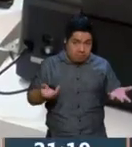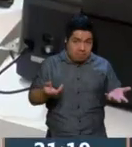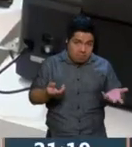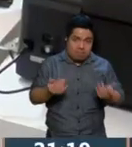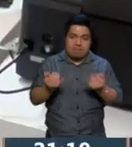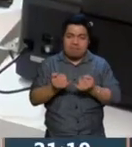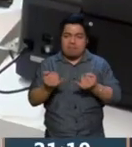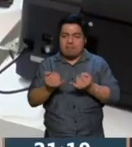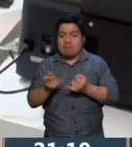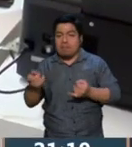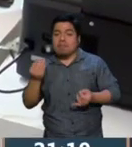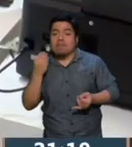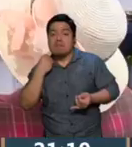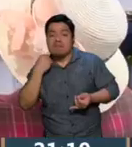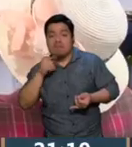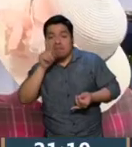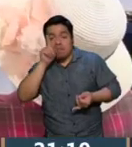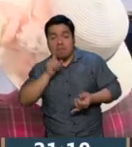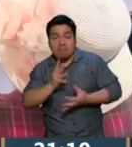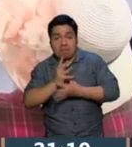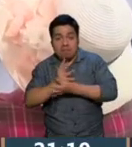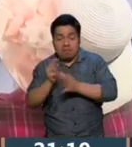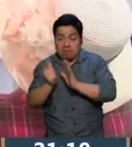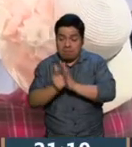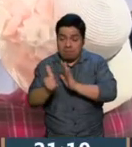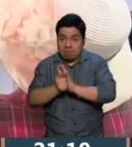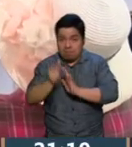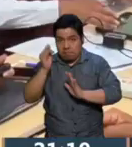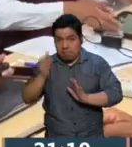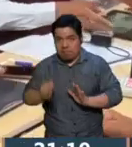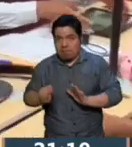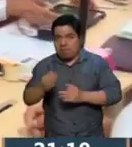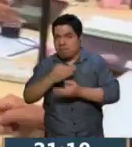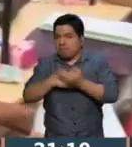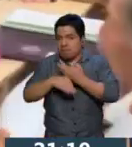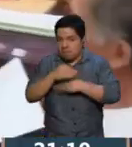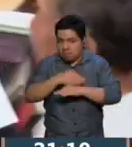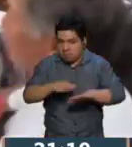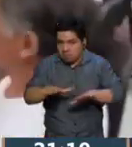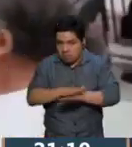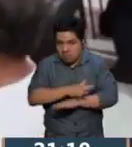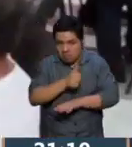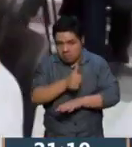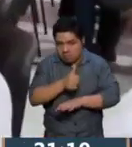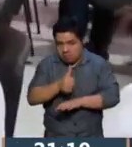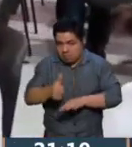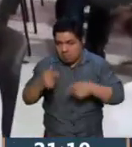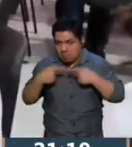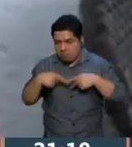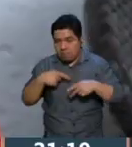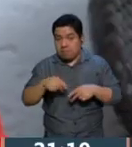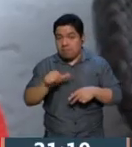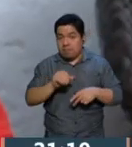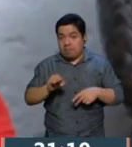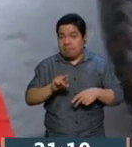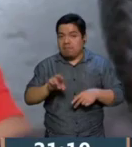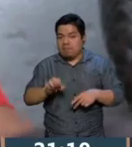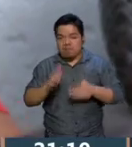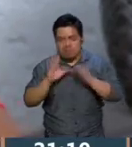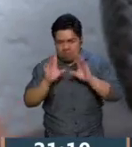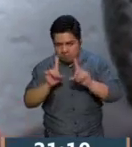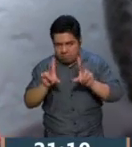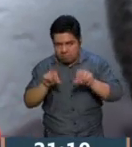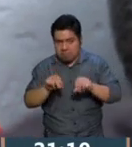la legisladora aclaró que la iniciativa aprobada no reforma el sistema de cuentas individuales que manejan las Afores, pero sí